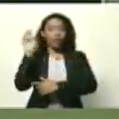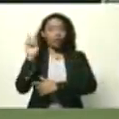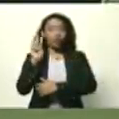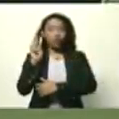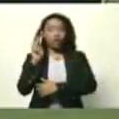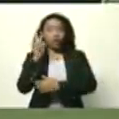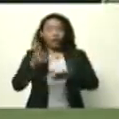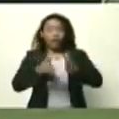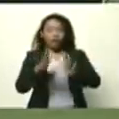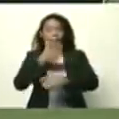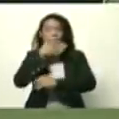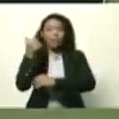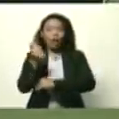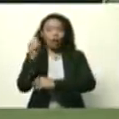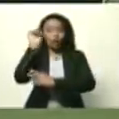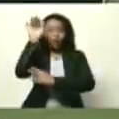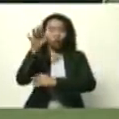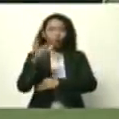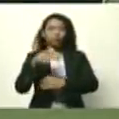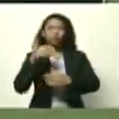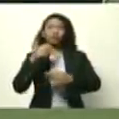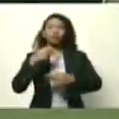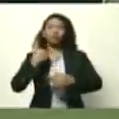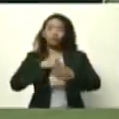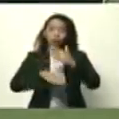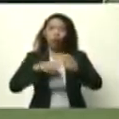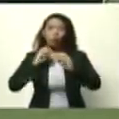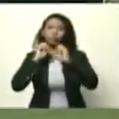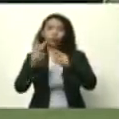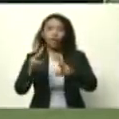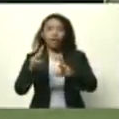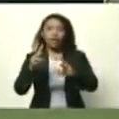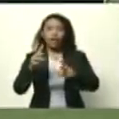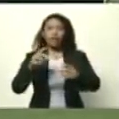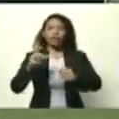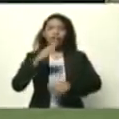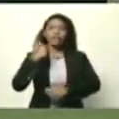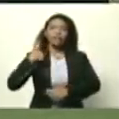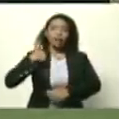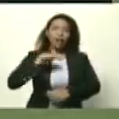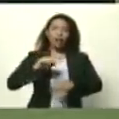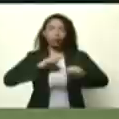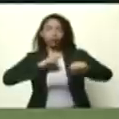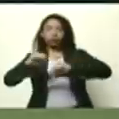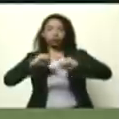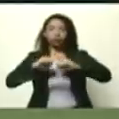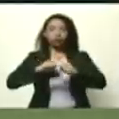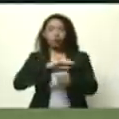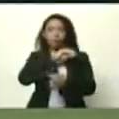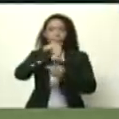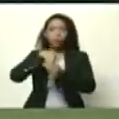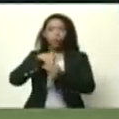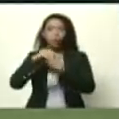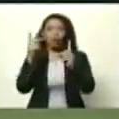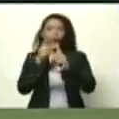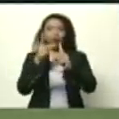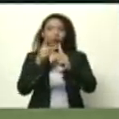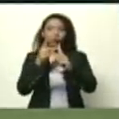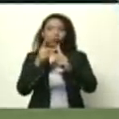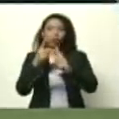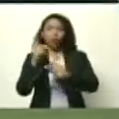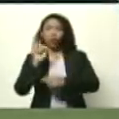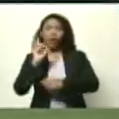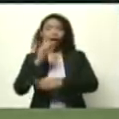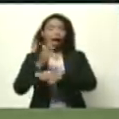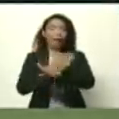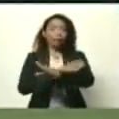ser mucho mejores, vamos a tener la oportunidad de tener un desplazamiento, una ocupación hotelera como no la habíamos tenido en los